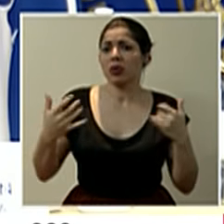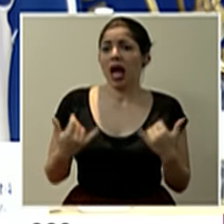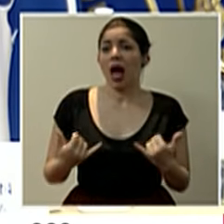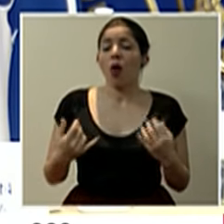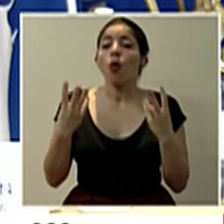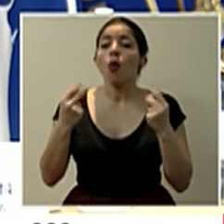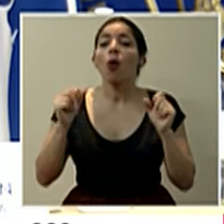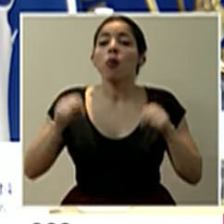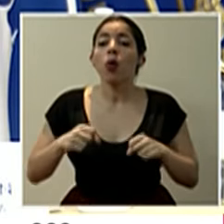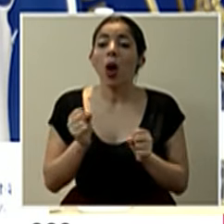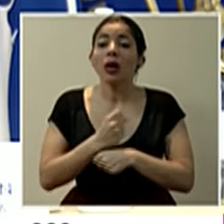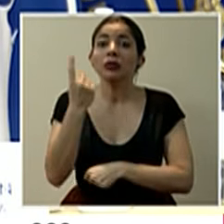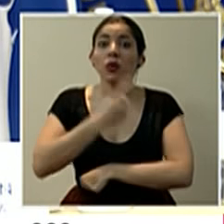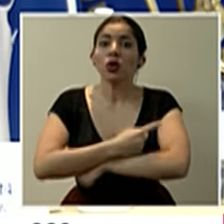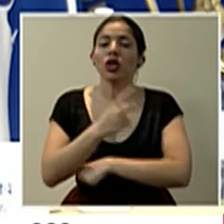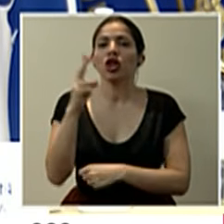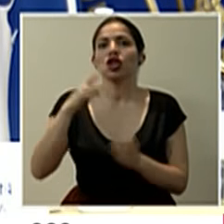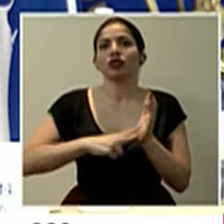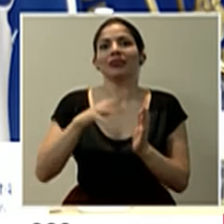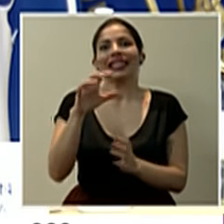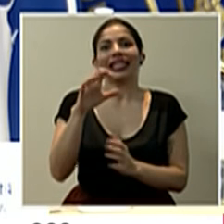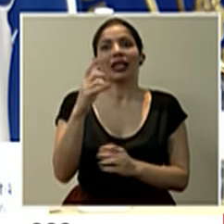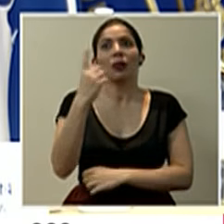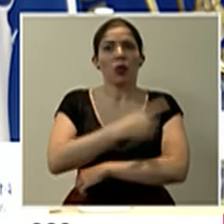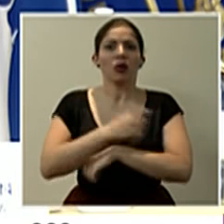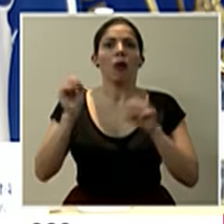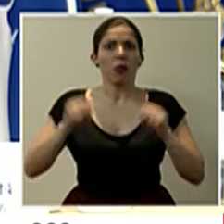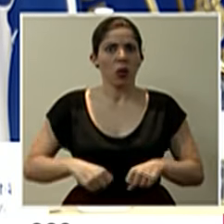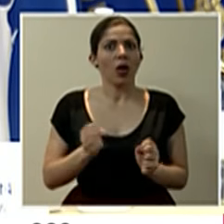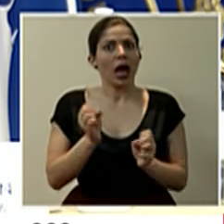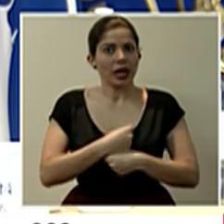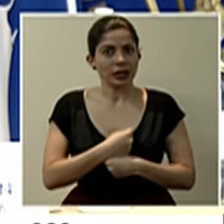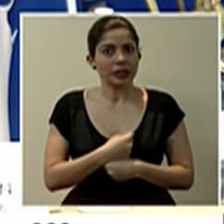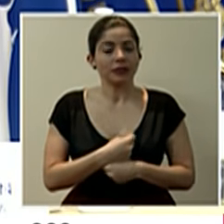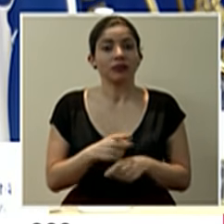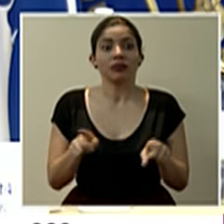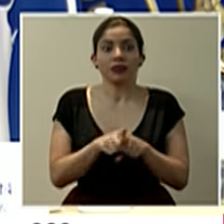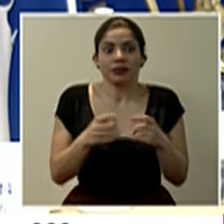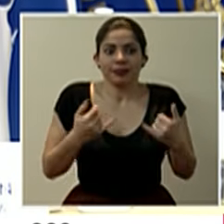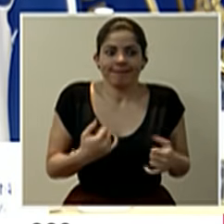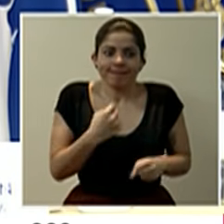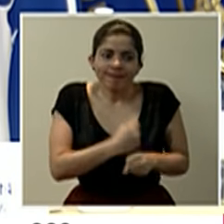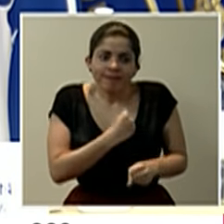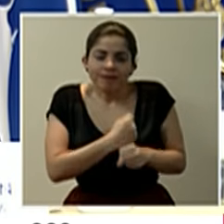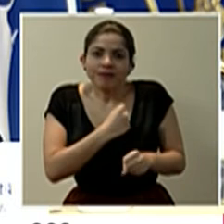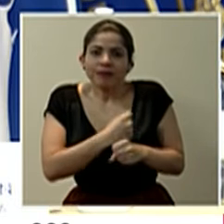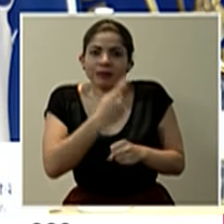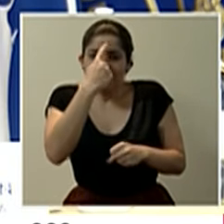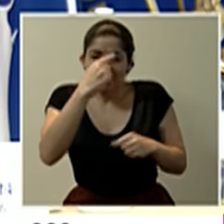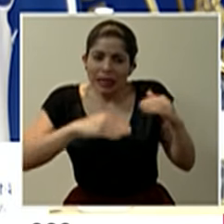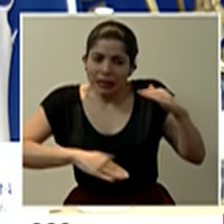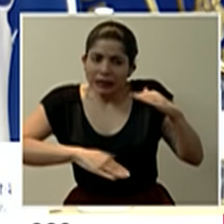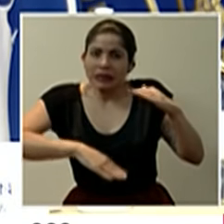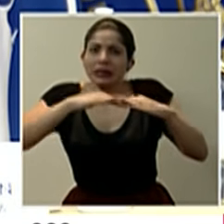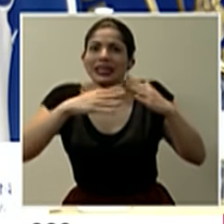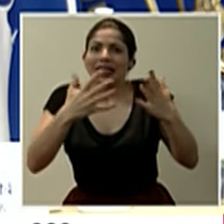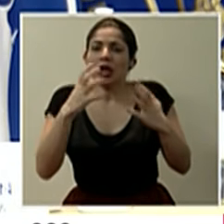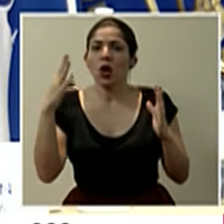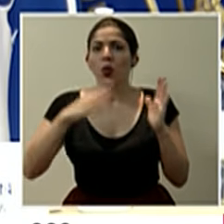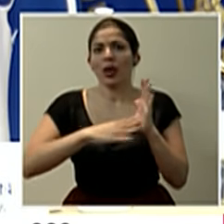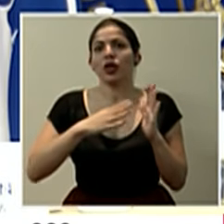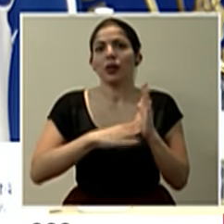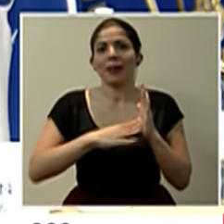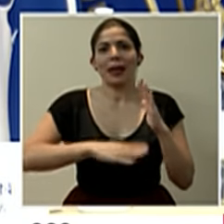la capacidad del país son 2.500 pruebas diarias e incluso estamos trabajando para acercarlas a las 4.000 en un